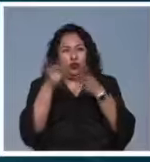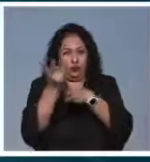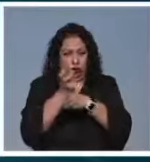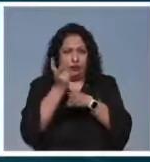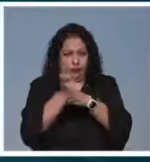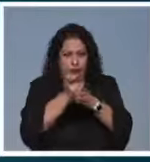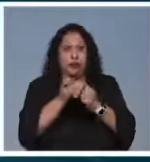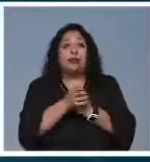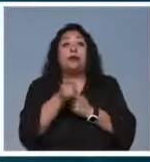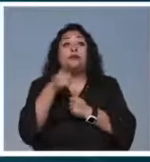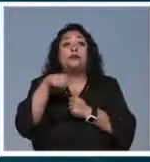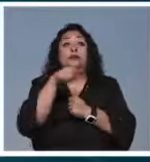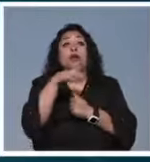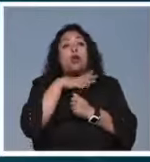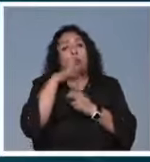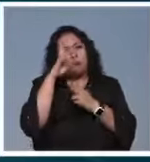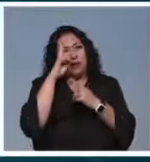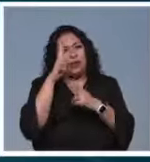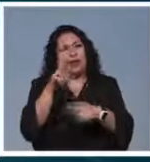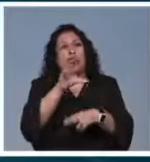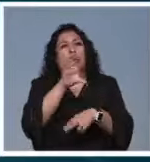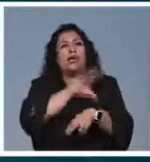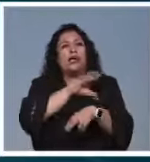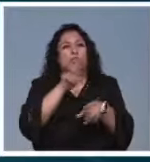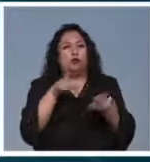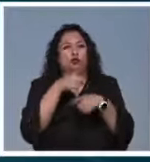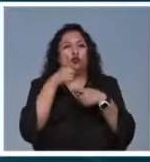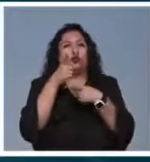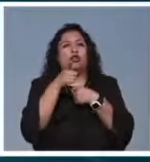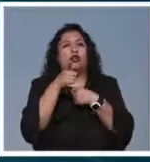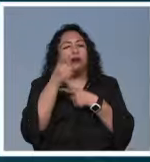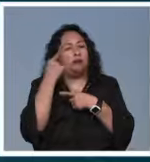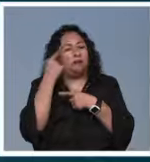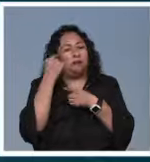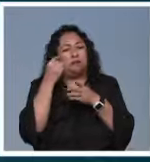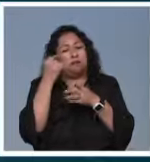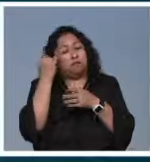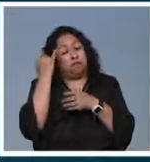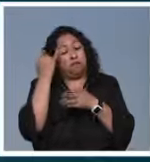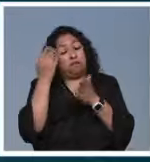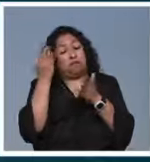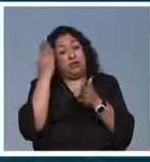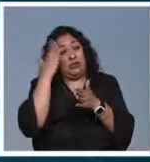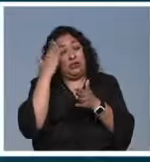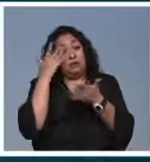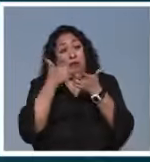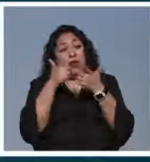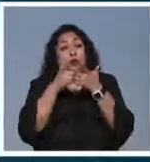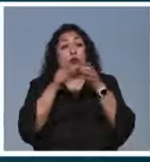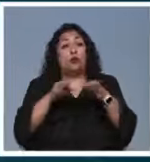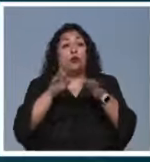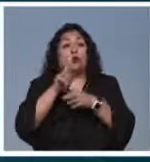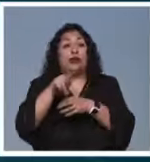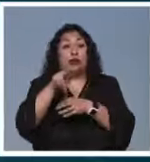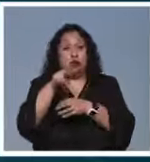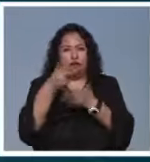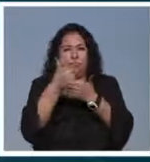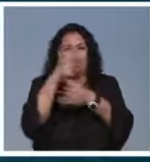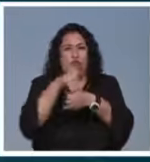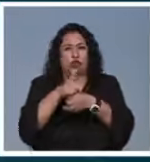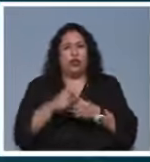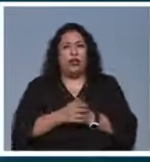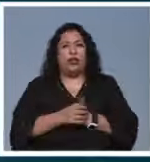invitados, quienes ofrecerán un homenaje al querido músico, productor e ícono de una de las bandas más importantes del rock nacional.